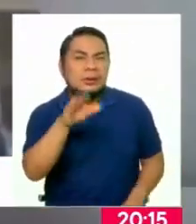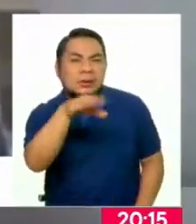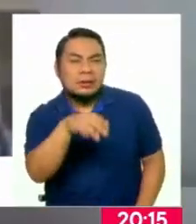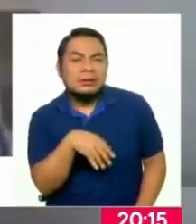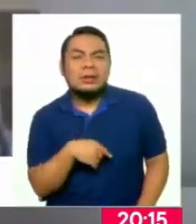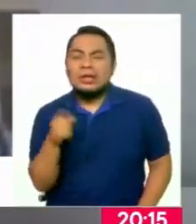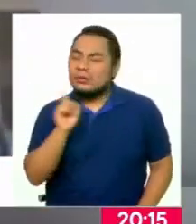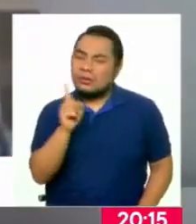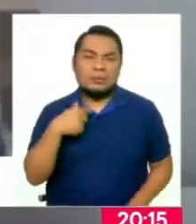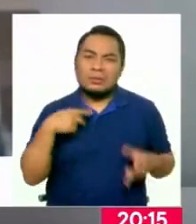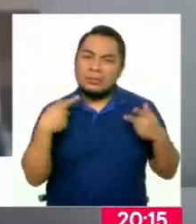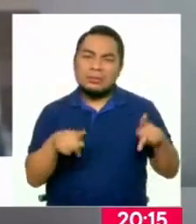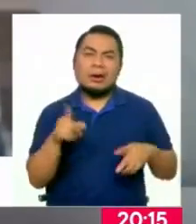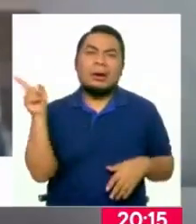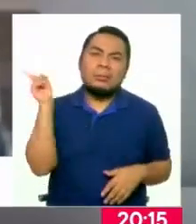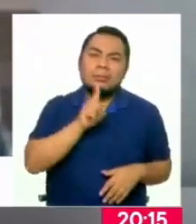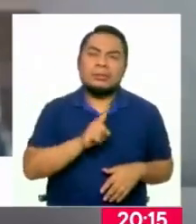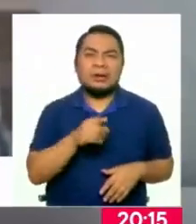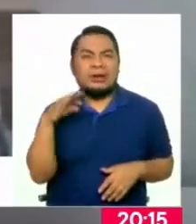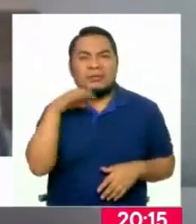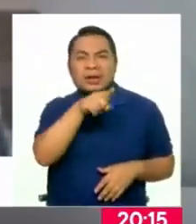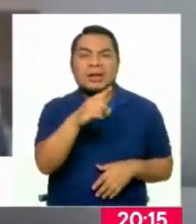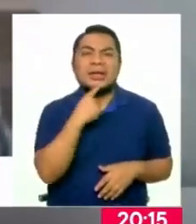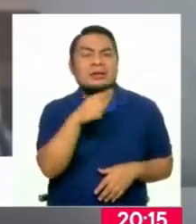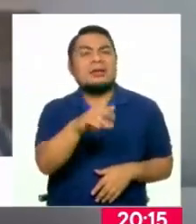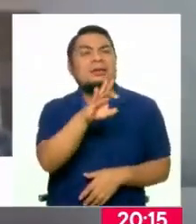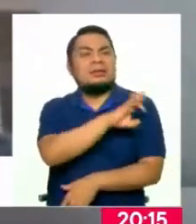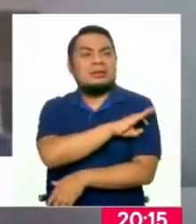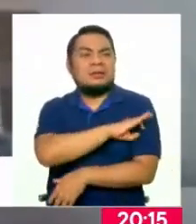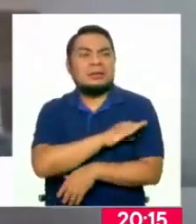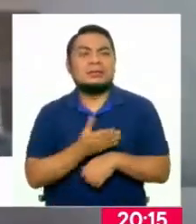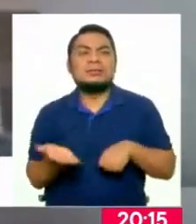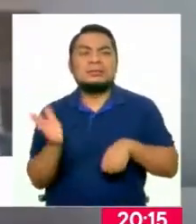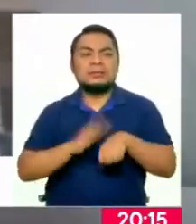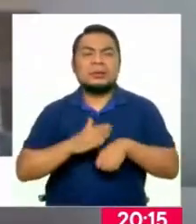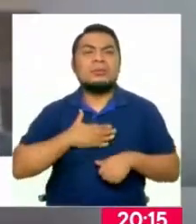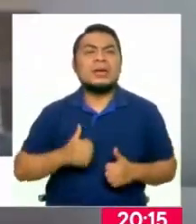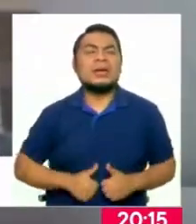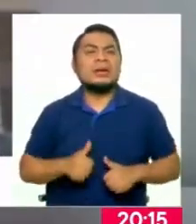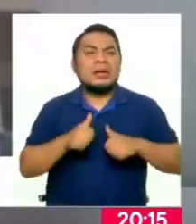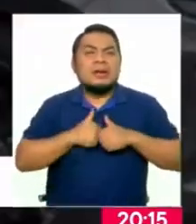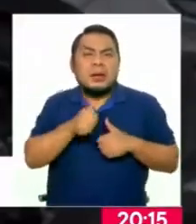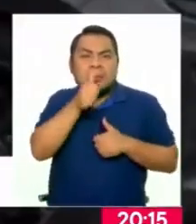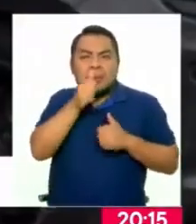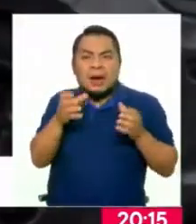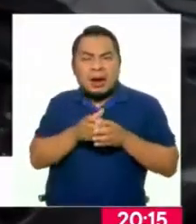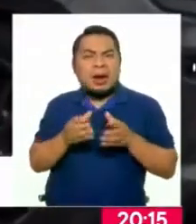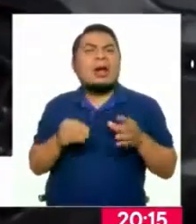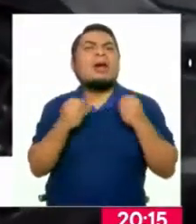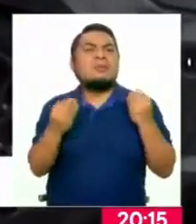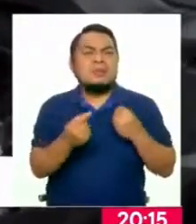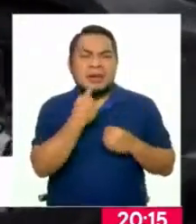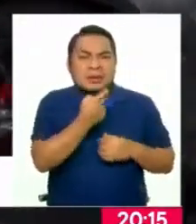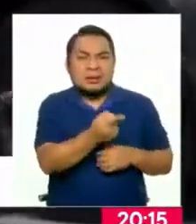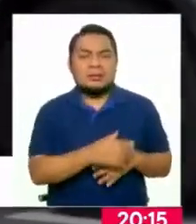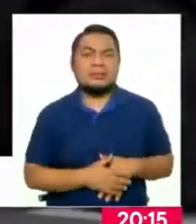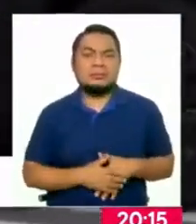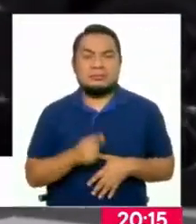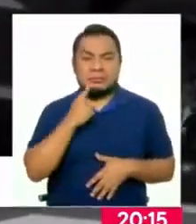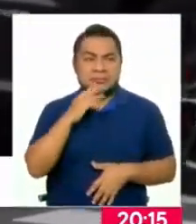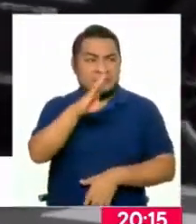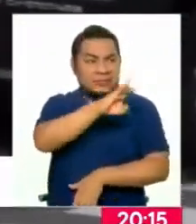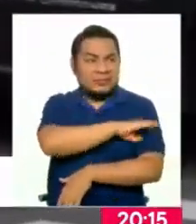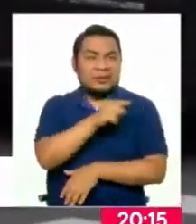las infamias que ha dicho el fiscal respecto a mi vida privada. Sin embargo, el